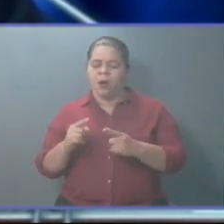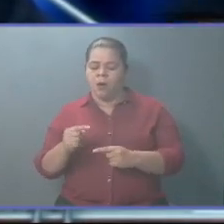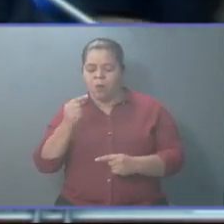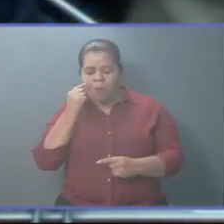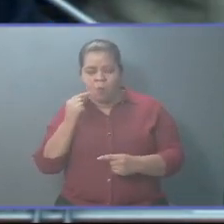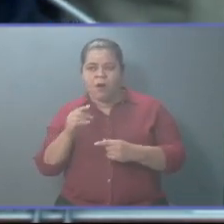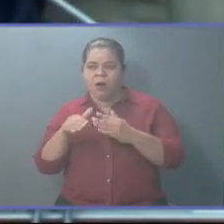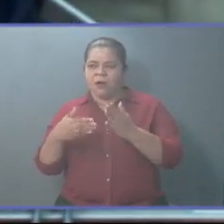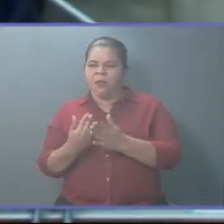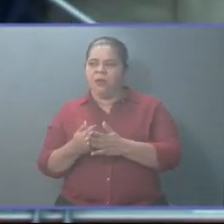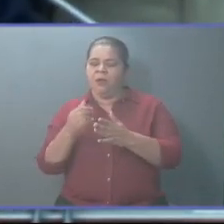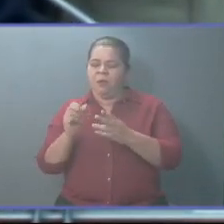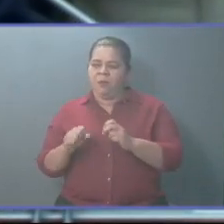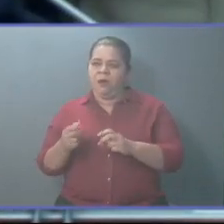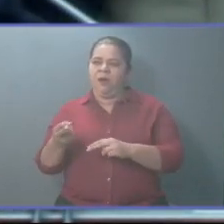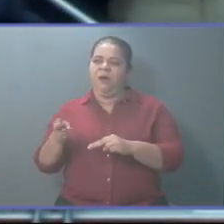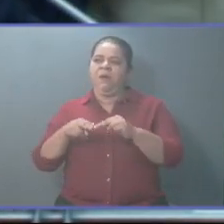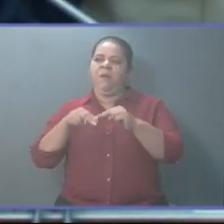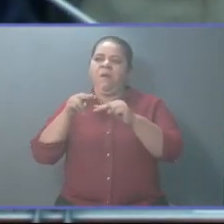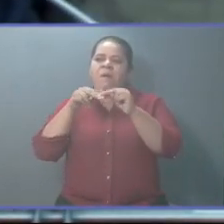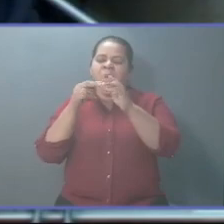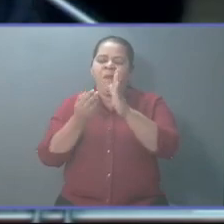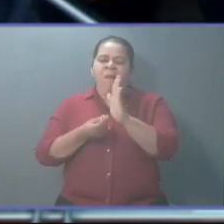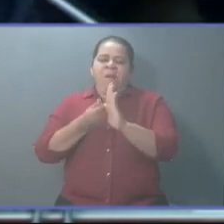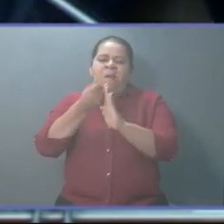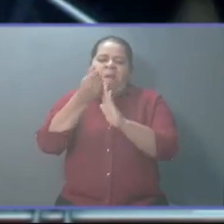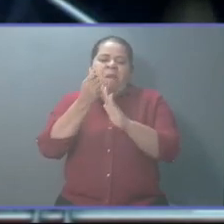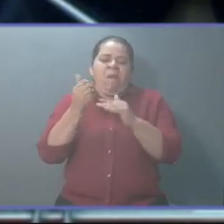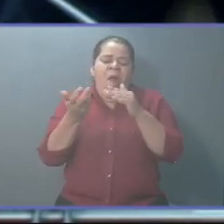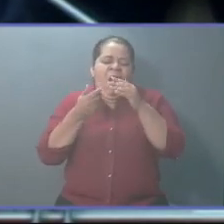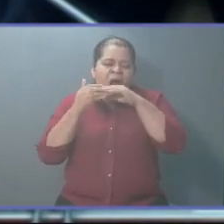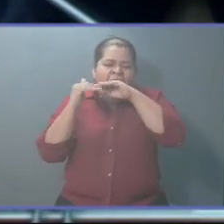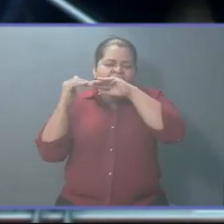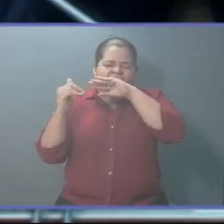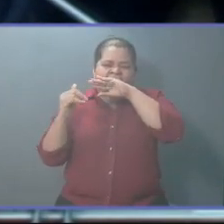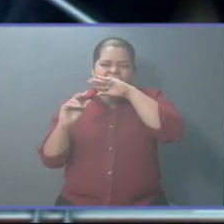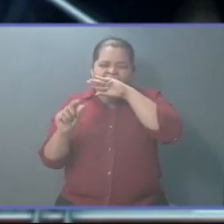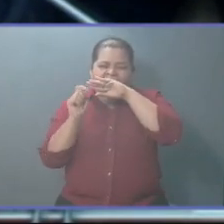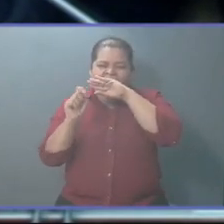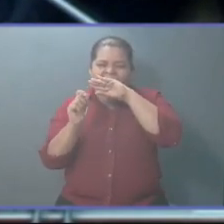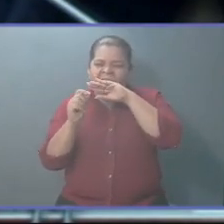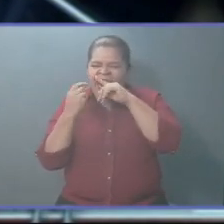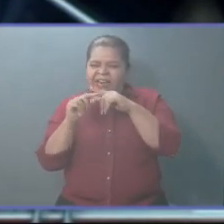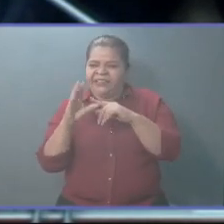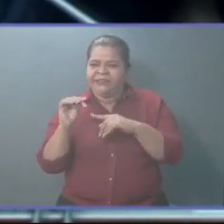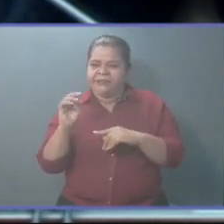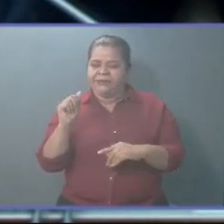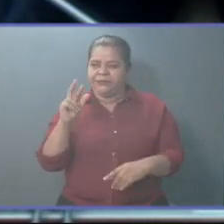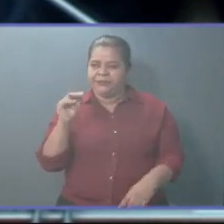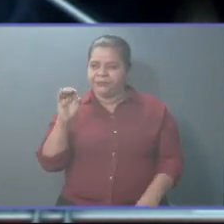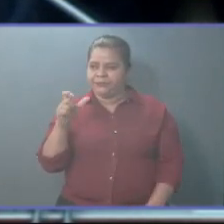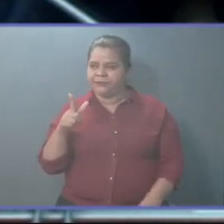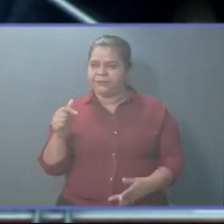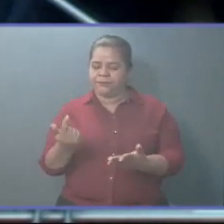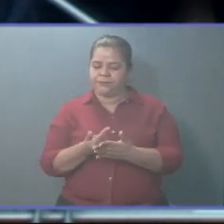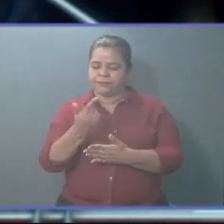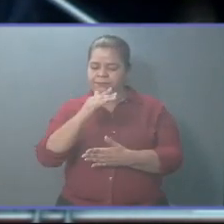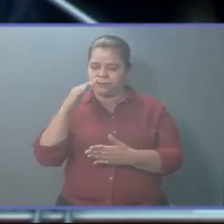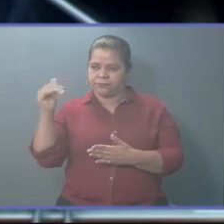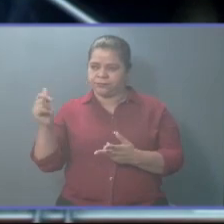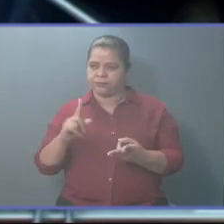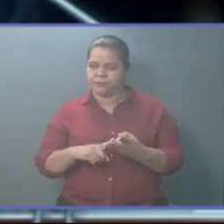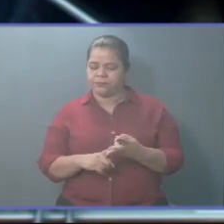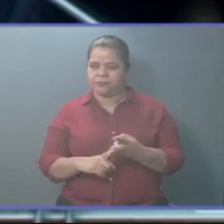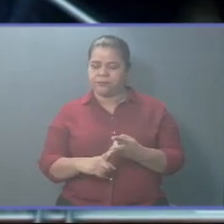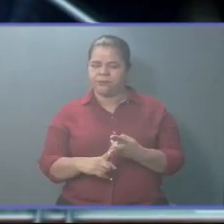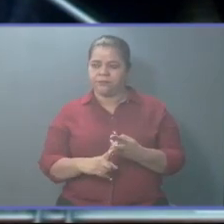del fideicomiso para la recuperación económica. Punto. Y ahí está Cámara Sal, ahí está la Universidad Nacional, ahí